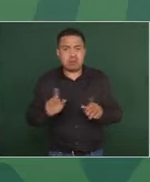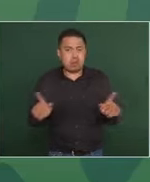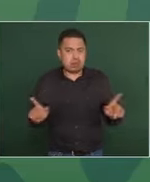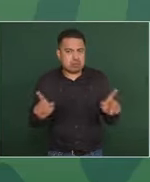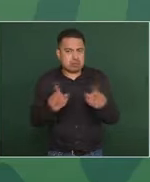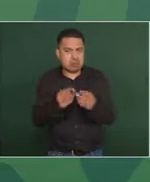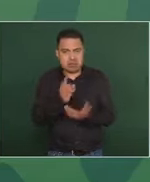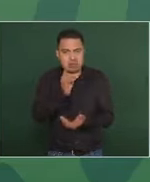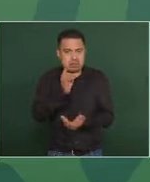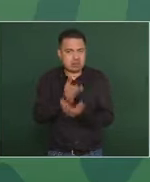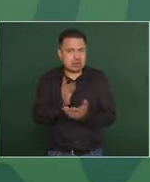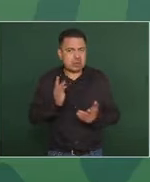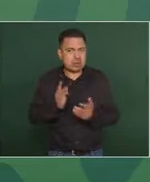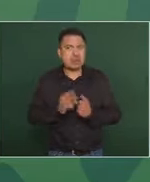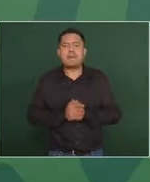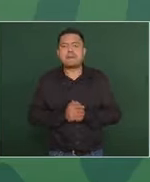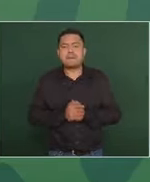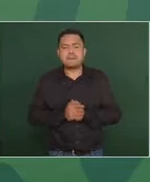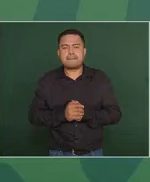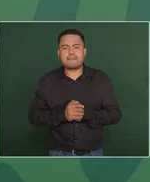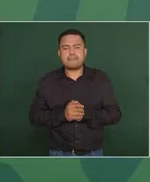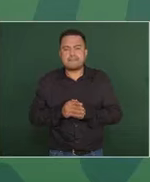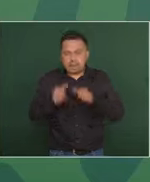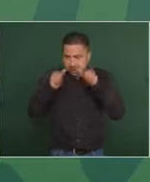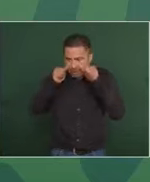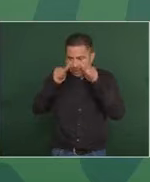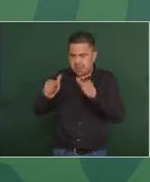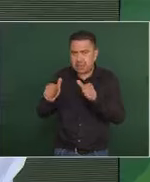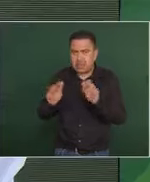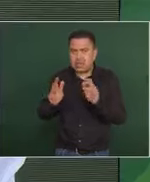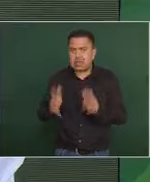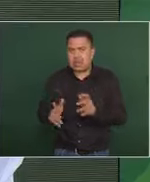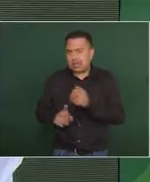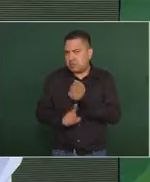más que se está atendiendo el problema.